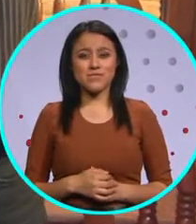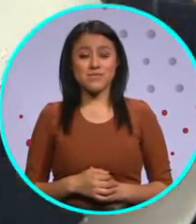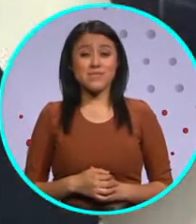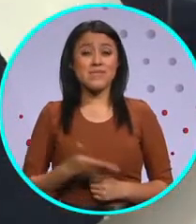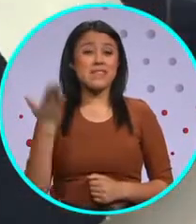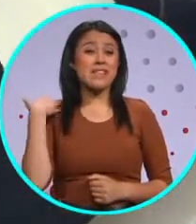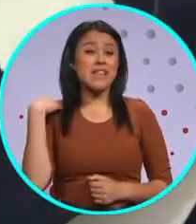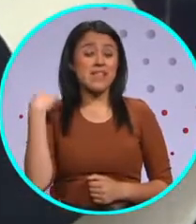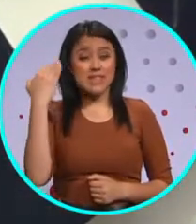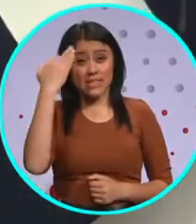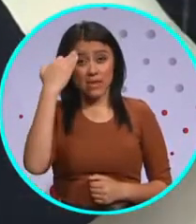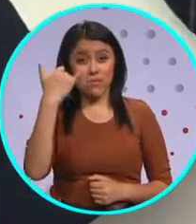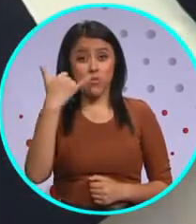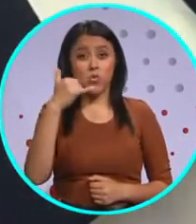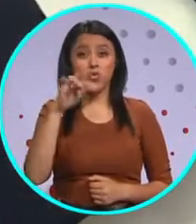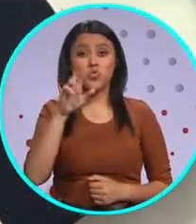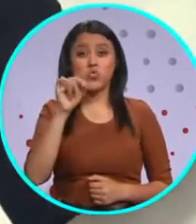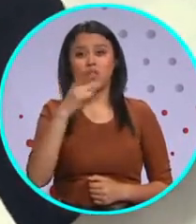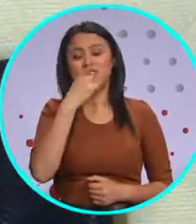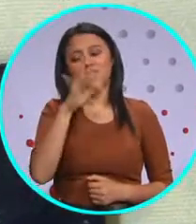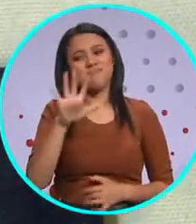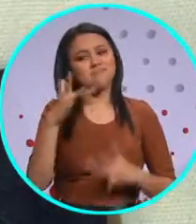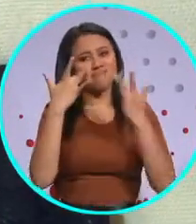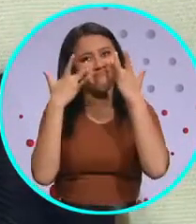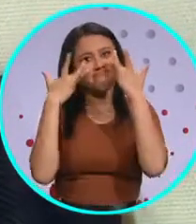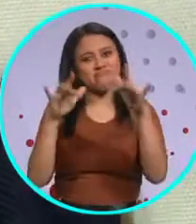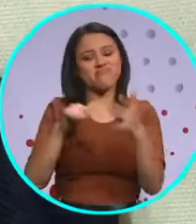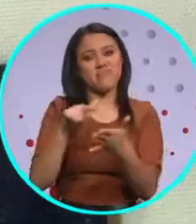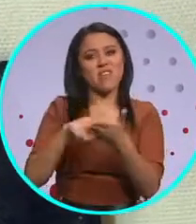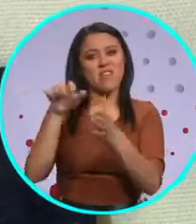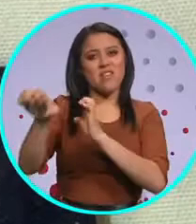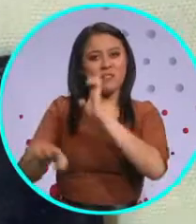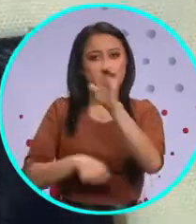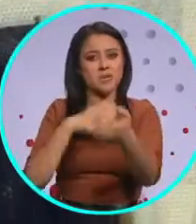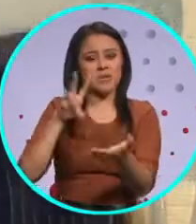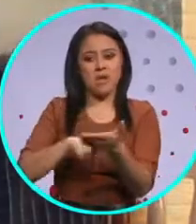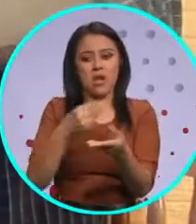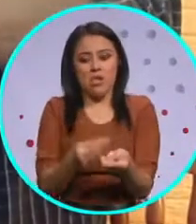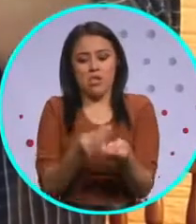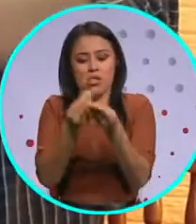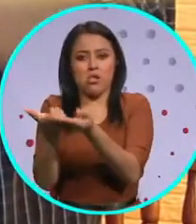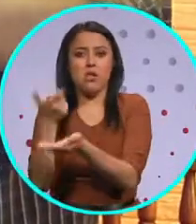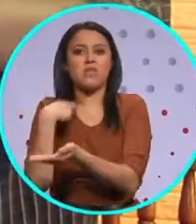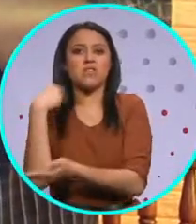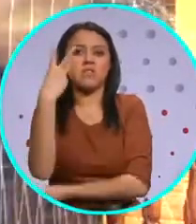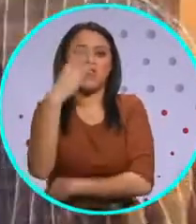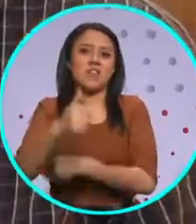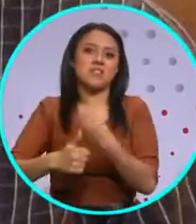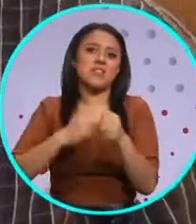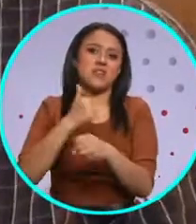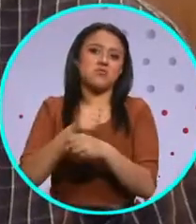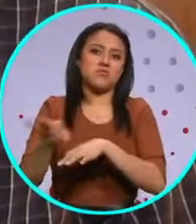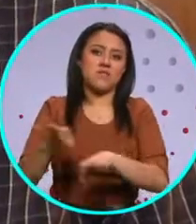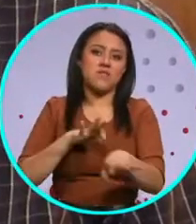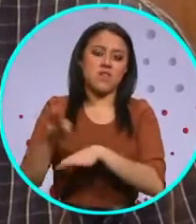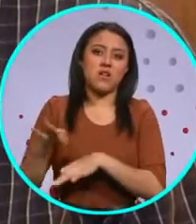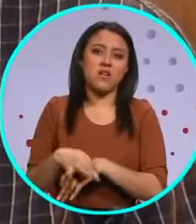hace poco yuriar sola nos compartió que renunció a su empleo en la empresa de traslado de valores luego de tres años de labores